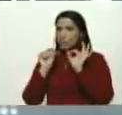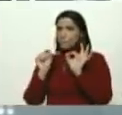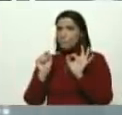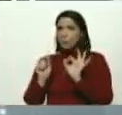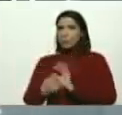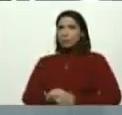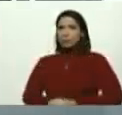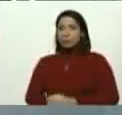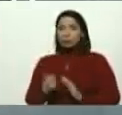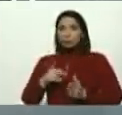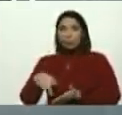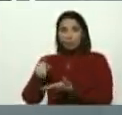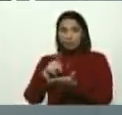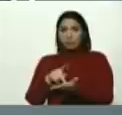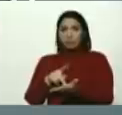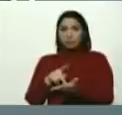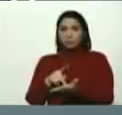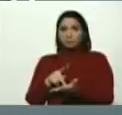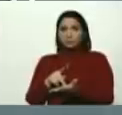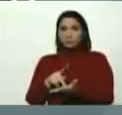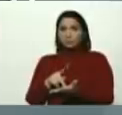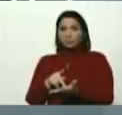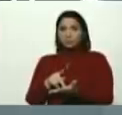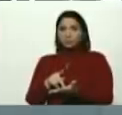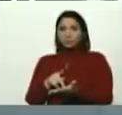esta participación.